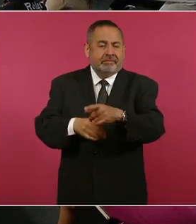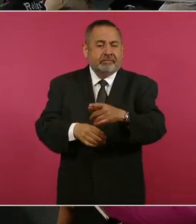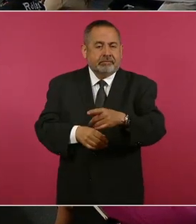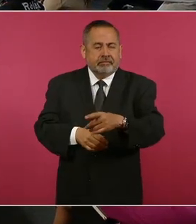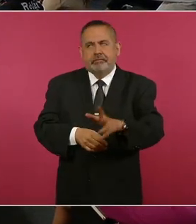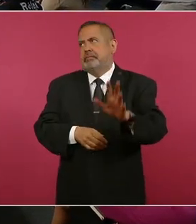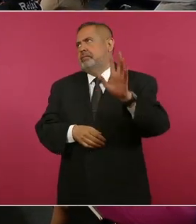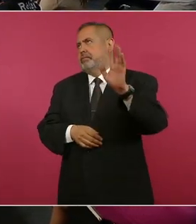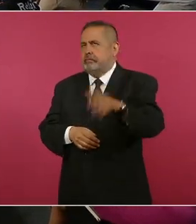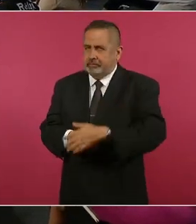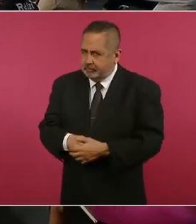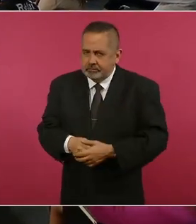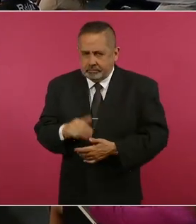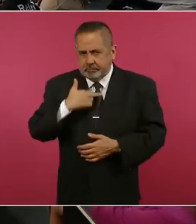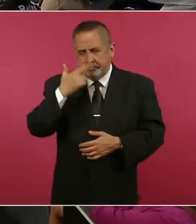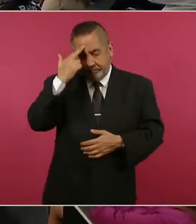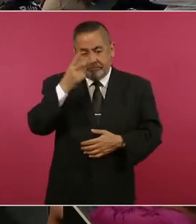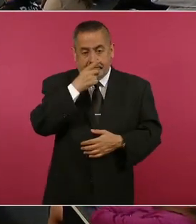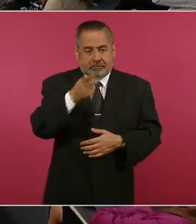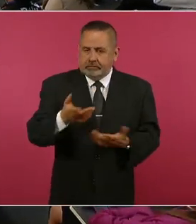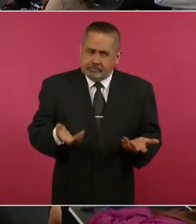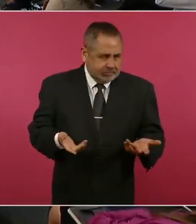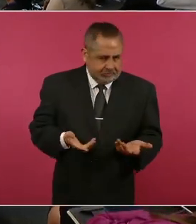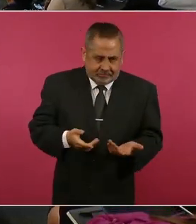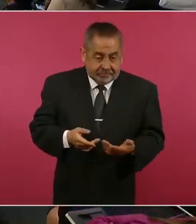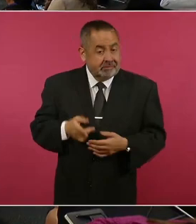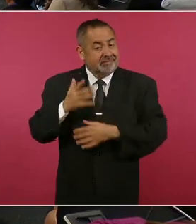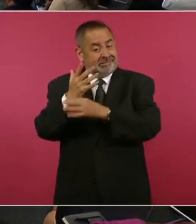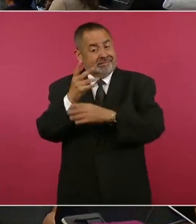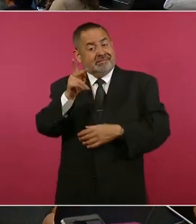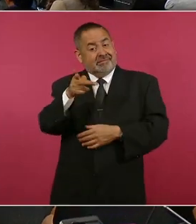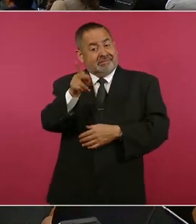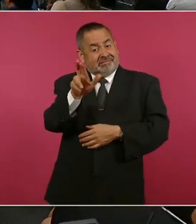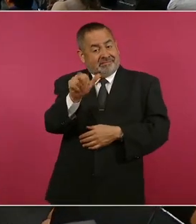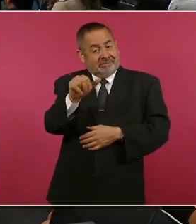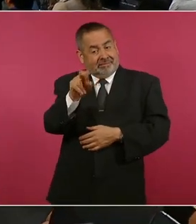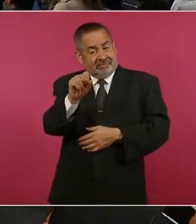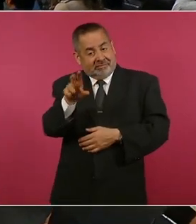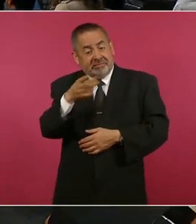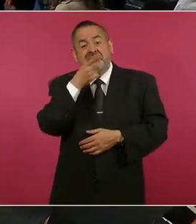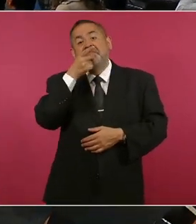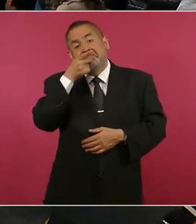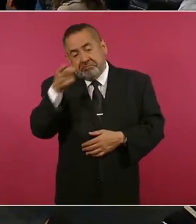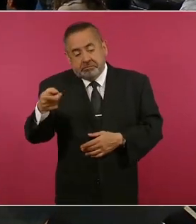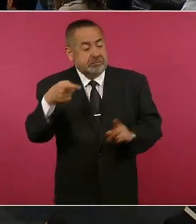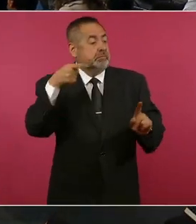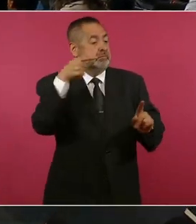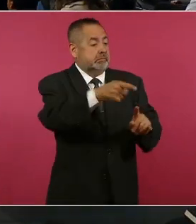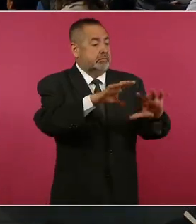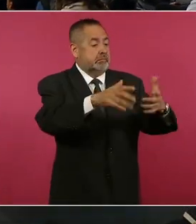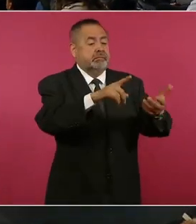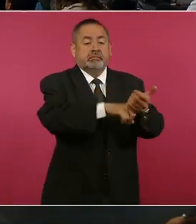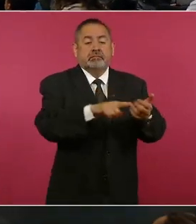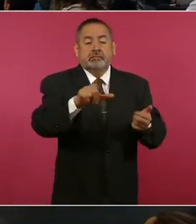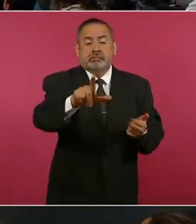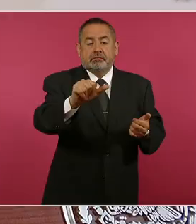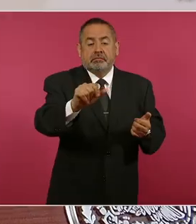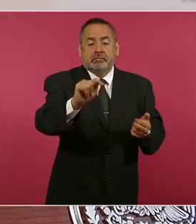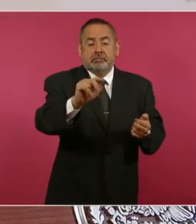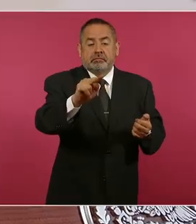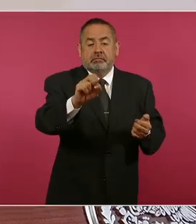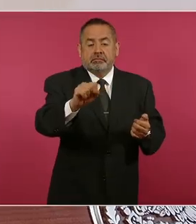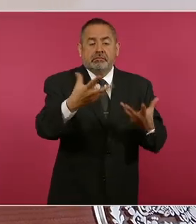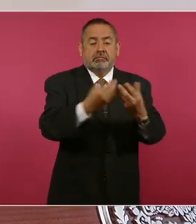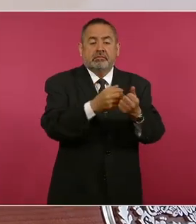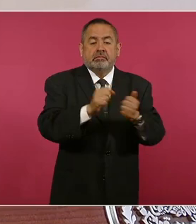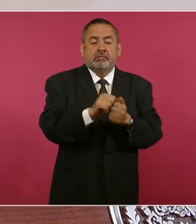Ah, sí, que Latinos, el periódico de, o el medio de información de Loret de